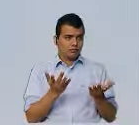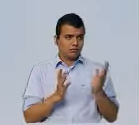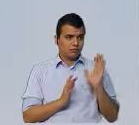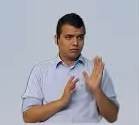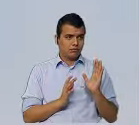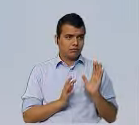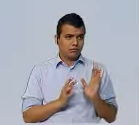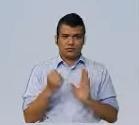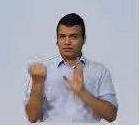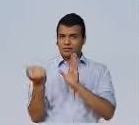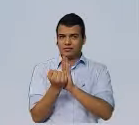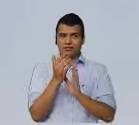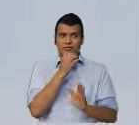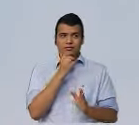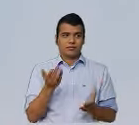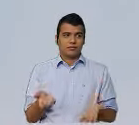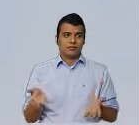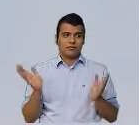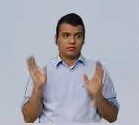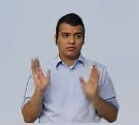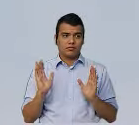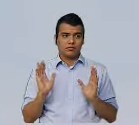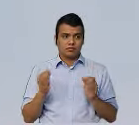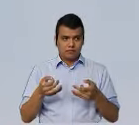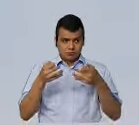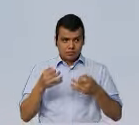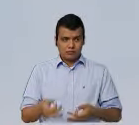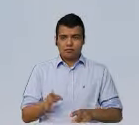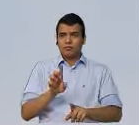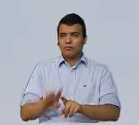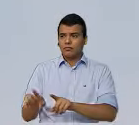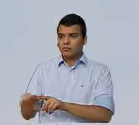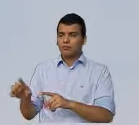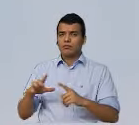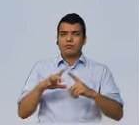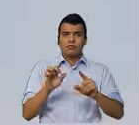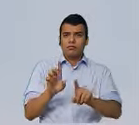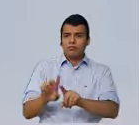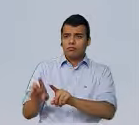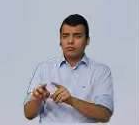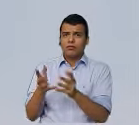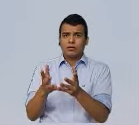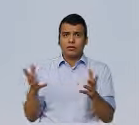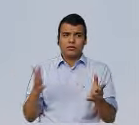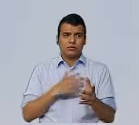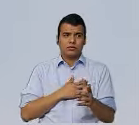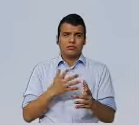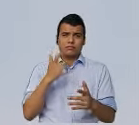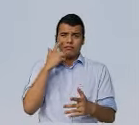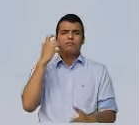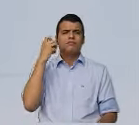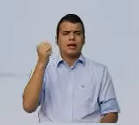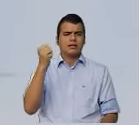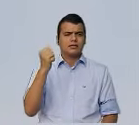marcas. Bueno, no, como tal productos naturales, yo recomiendo más